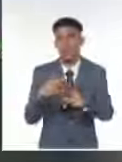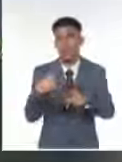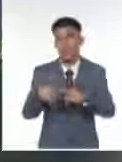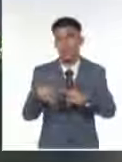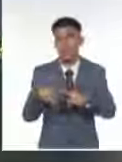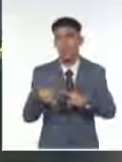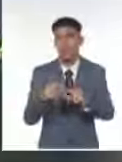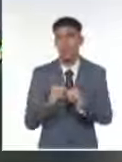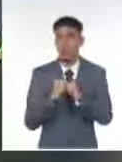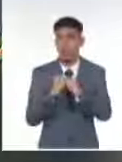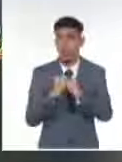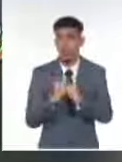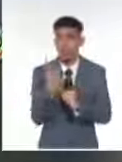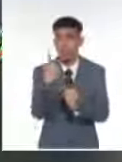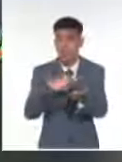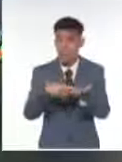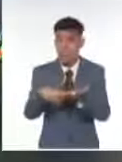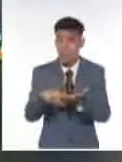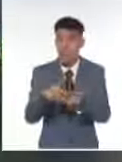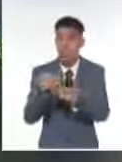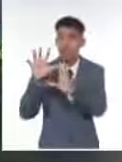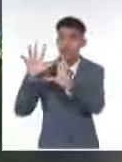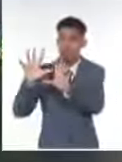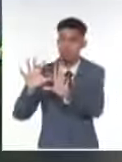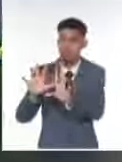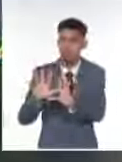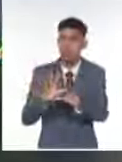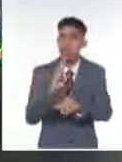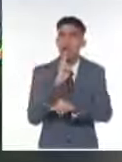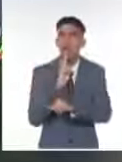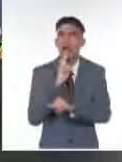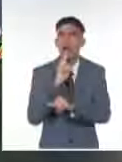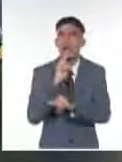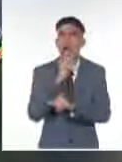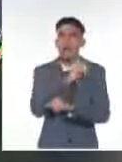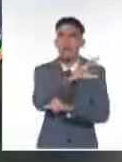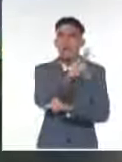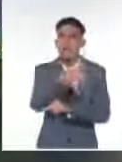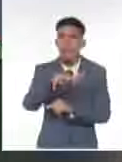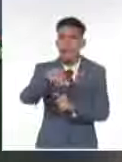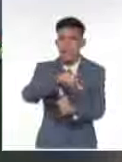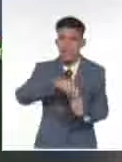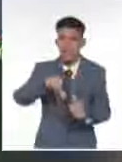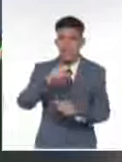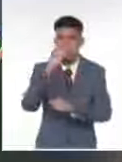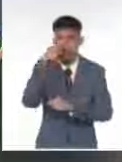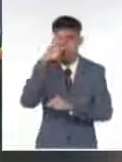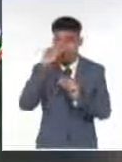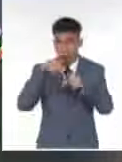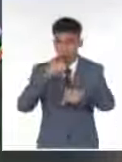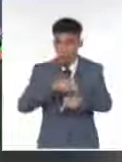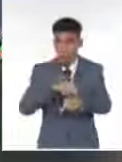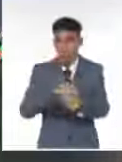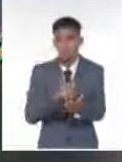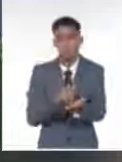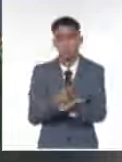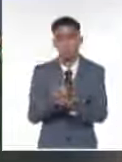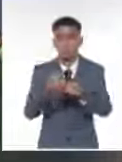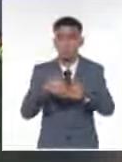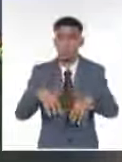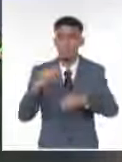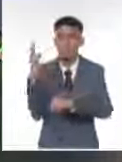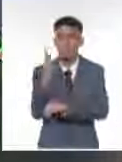sistema que la próxima semana estará transitando sobre aguas del Mar Caribe. Sobre Cuba en estos momentos continúan las condiciones de tiempo